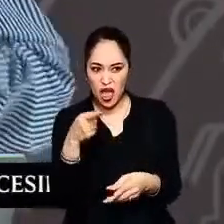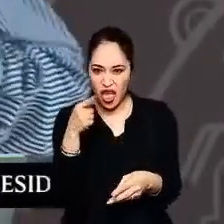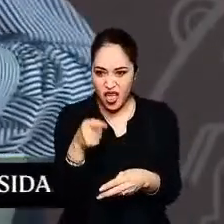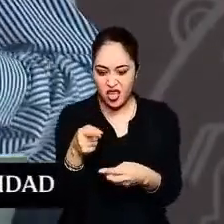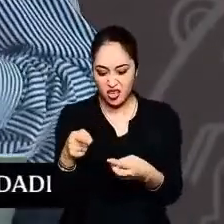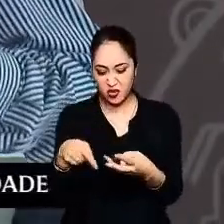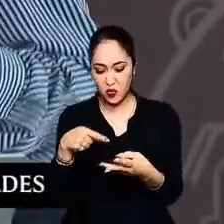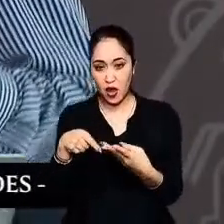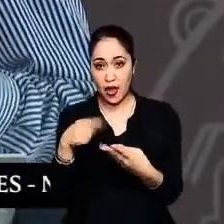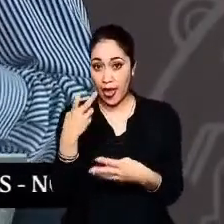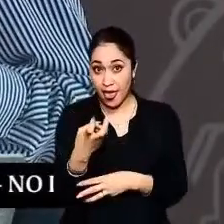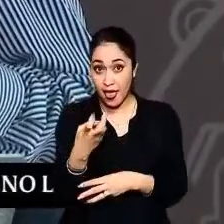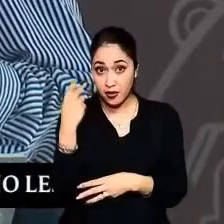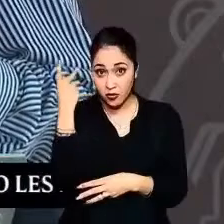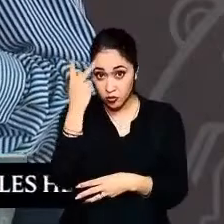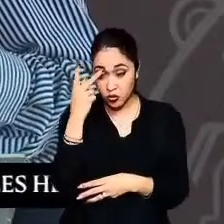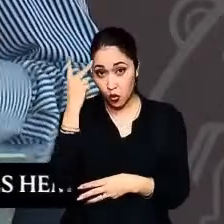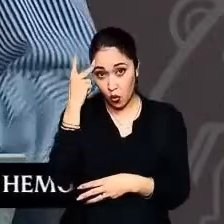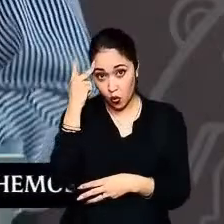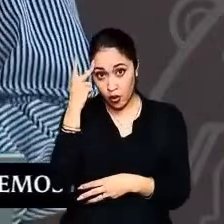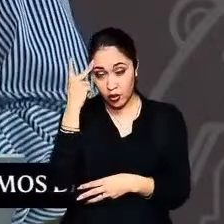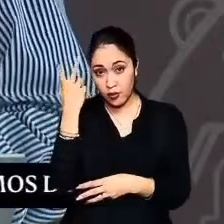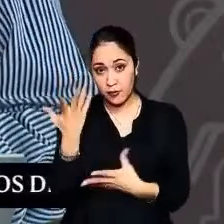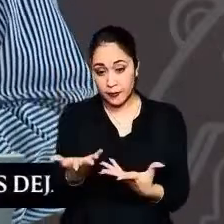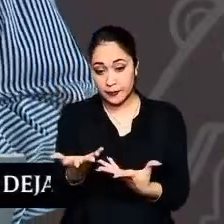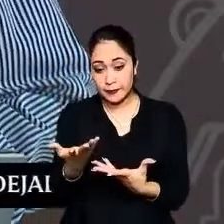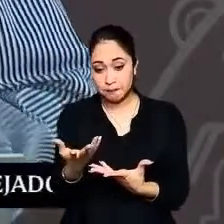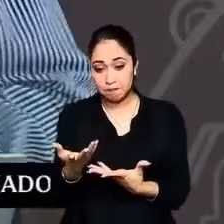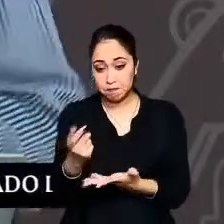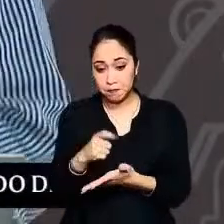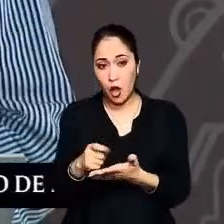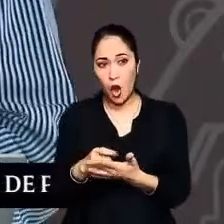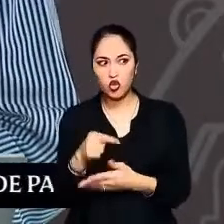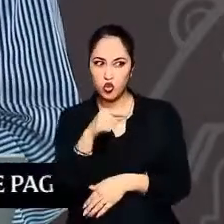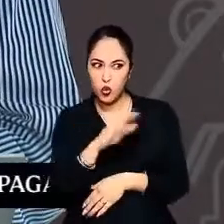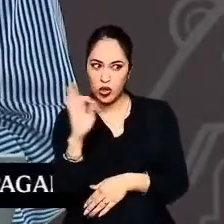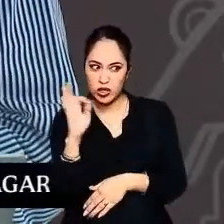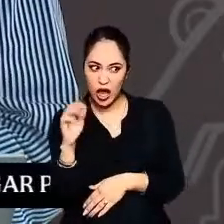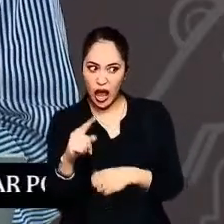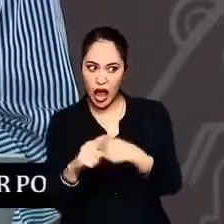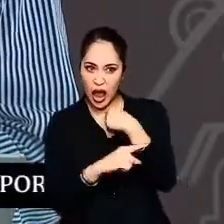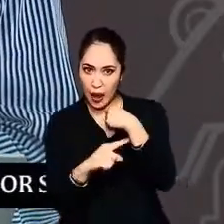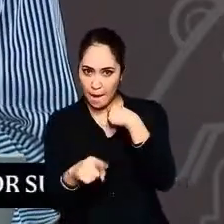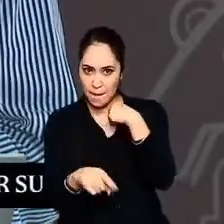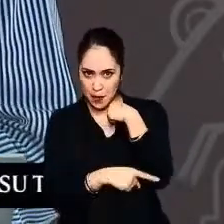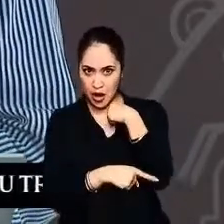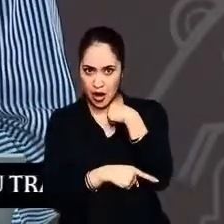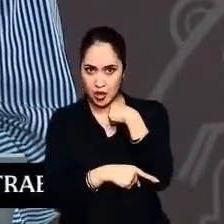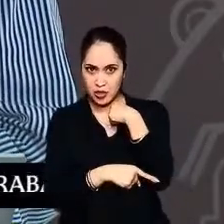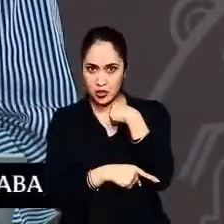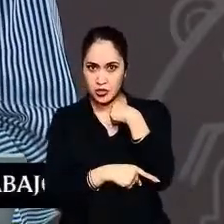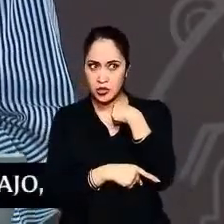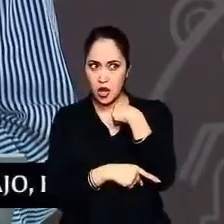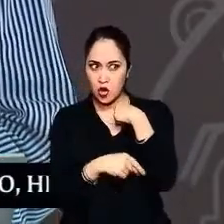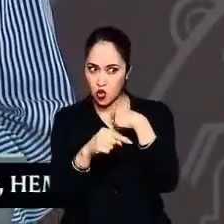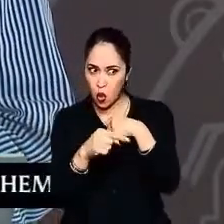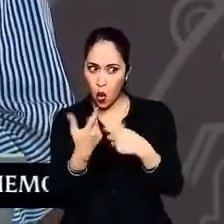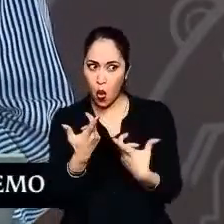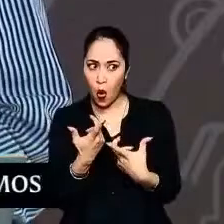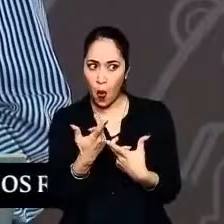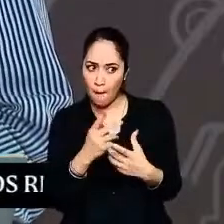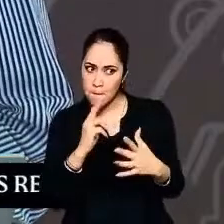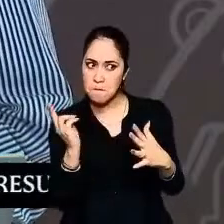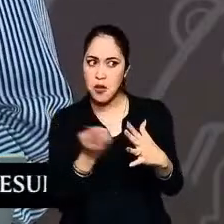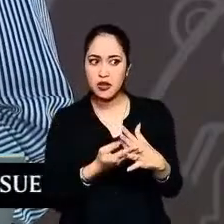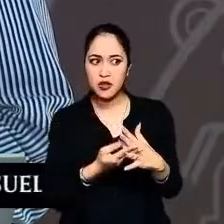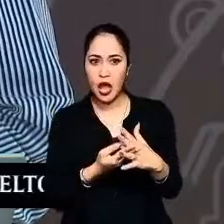otra, es violencia psicológica. Si te embarazas, no solamente te mato, te